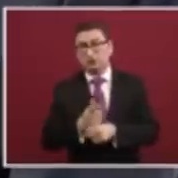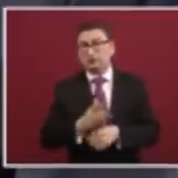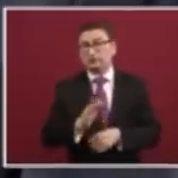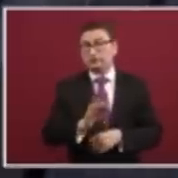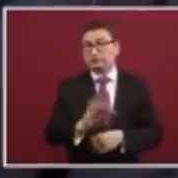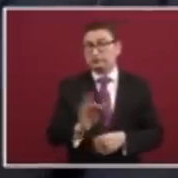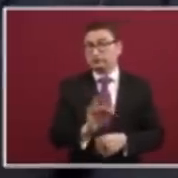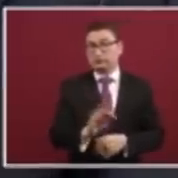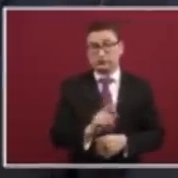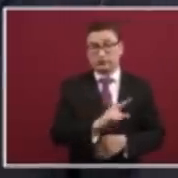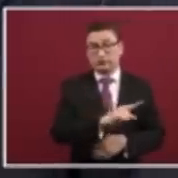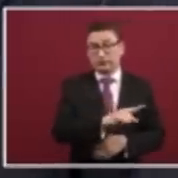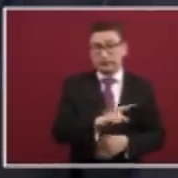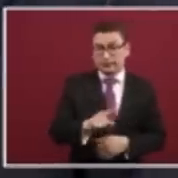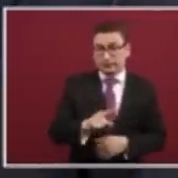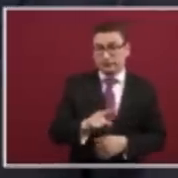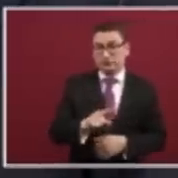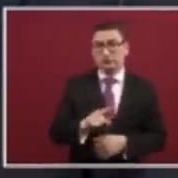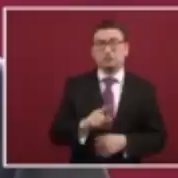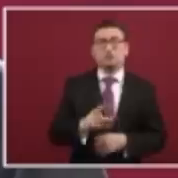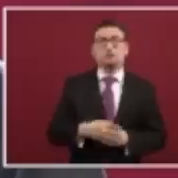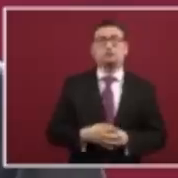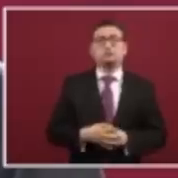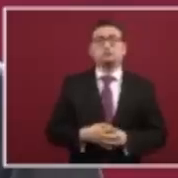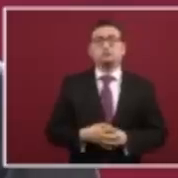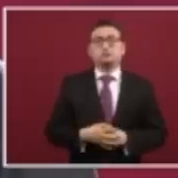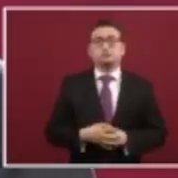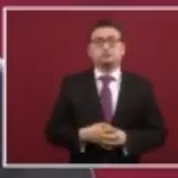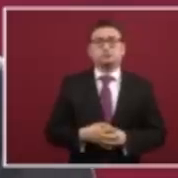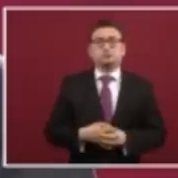no hay